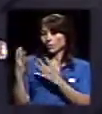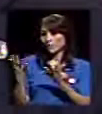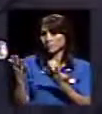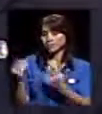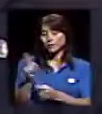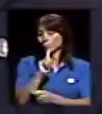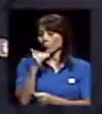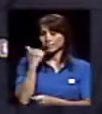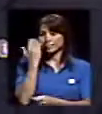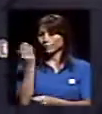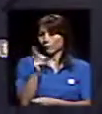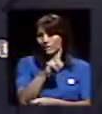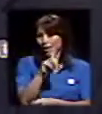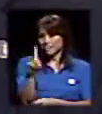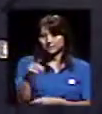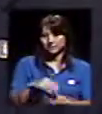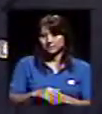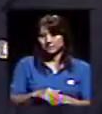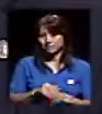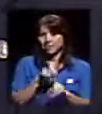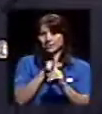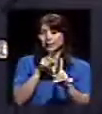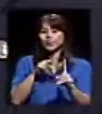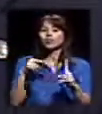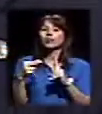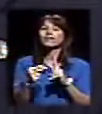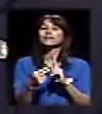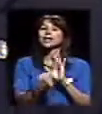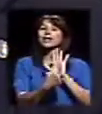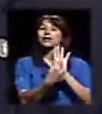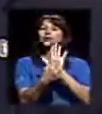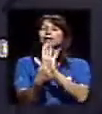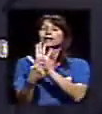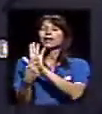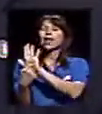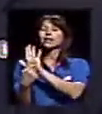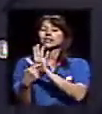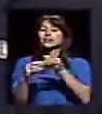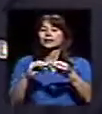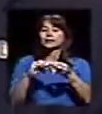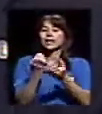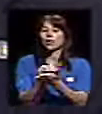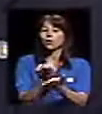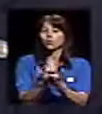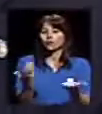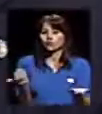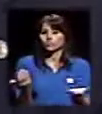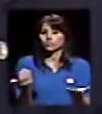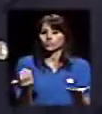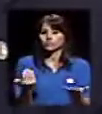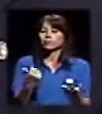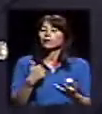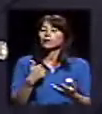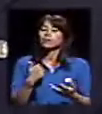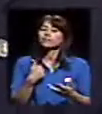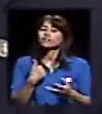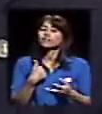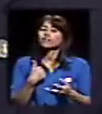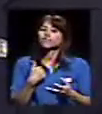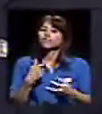año fácil desde el punto de vista de los indicadores económicos. Tenemos un problema, pues yo